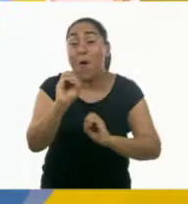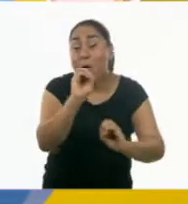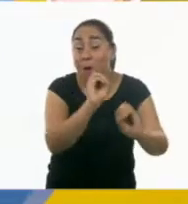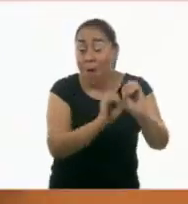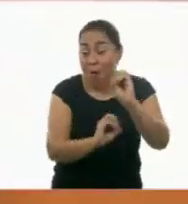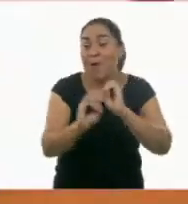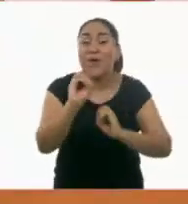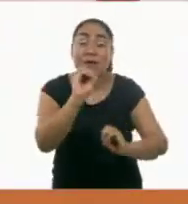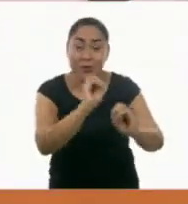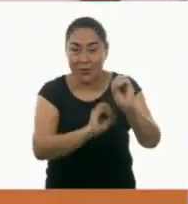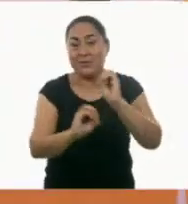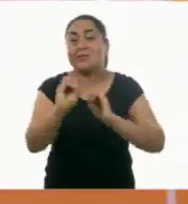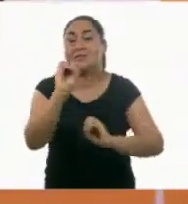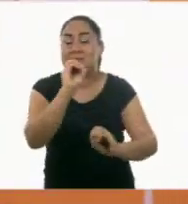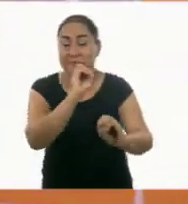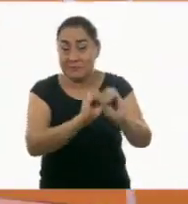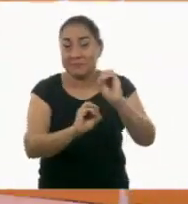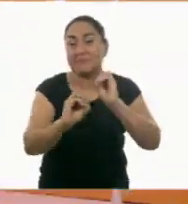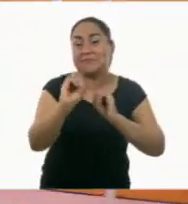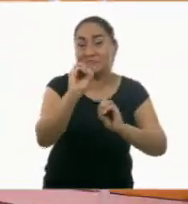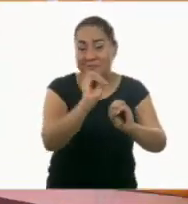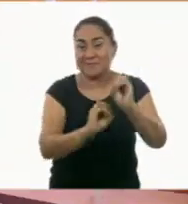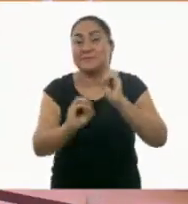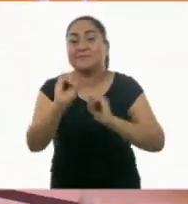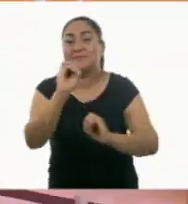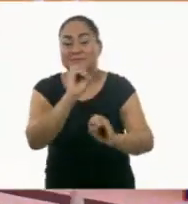oh, oh, oh.